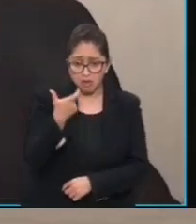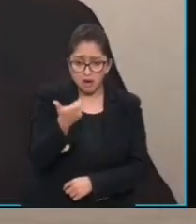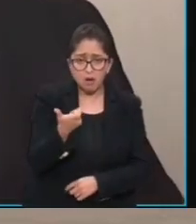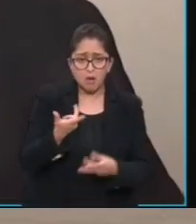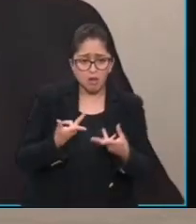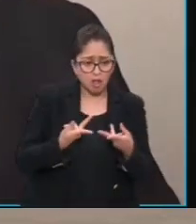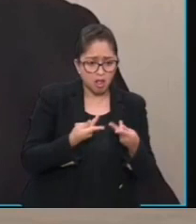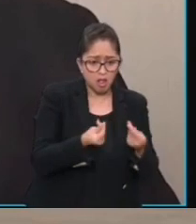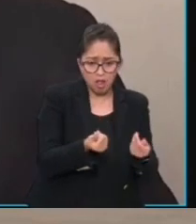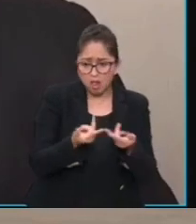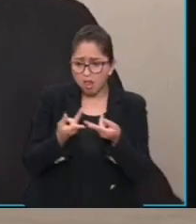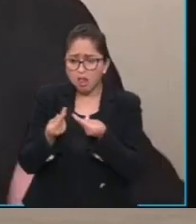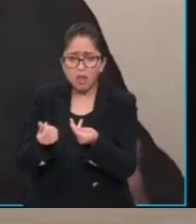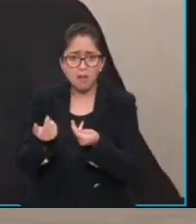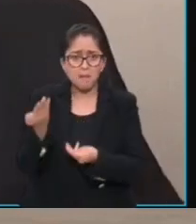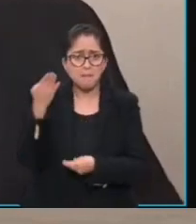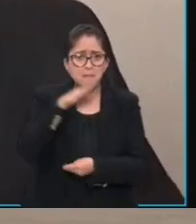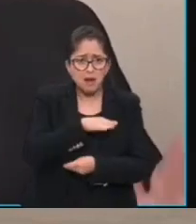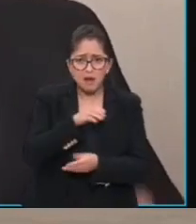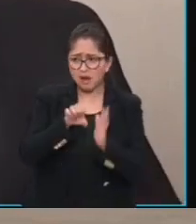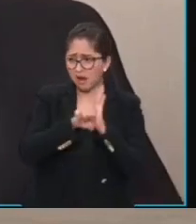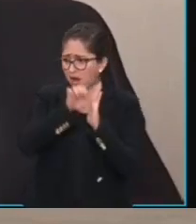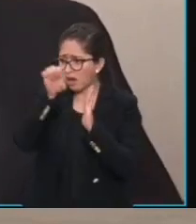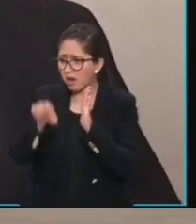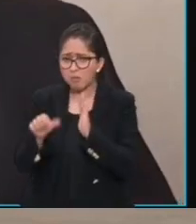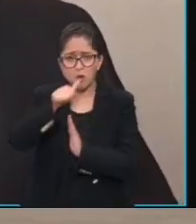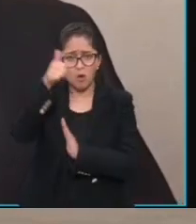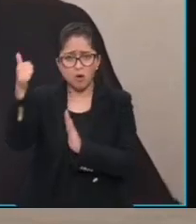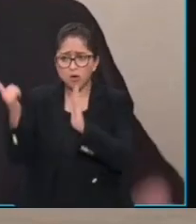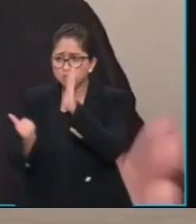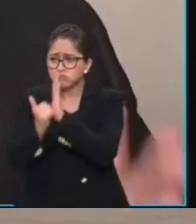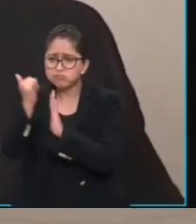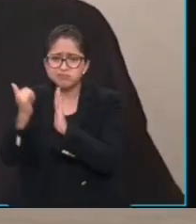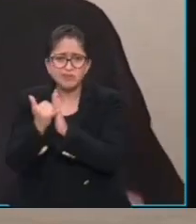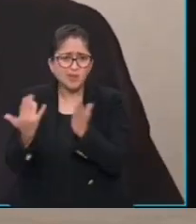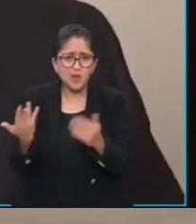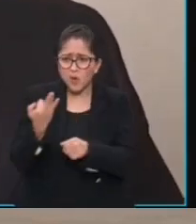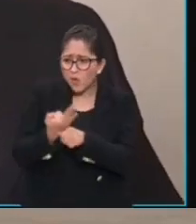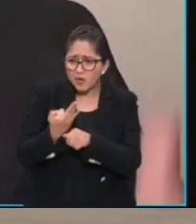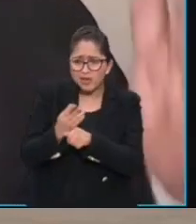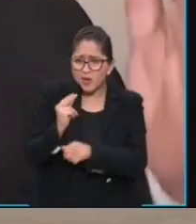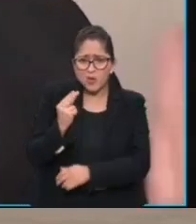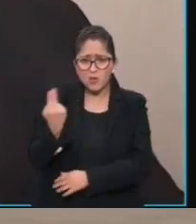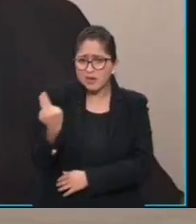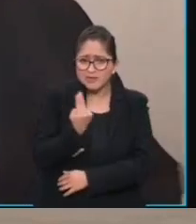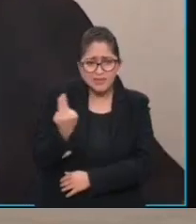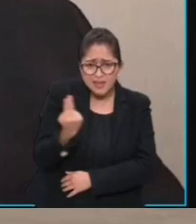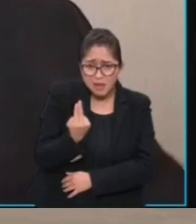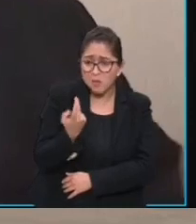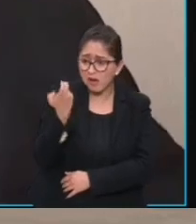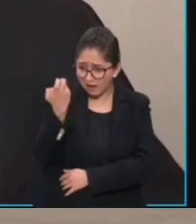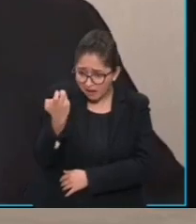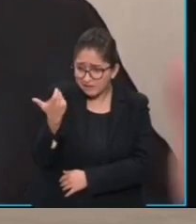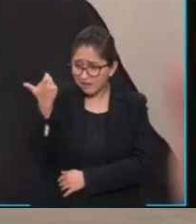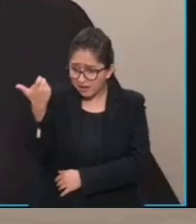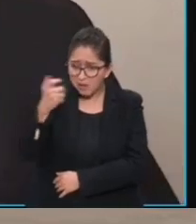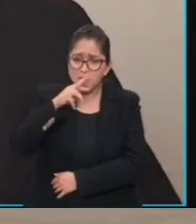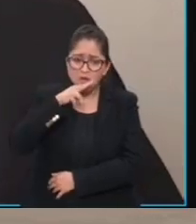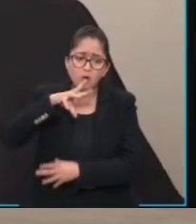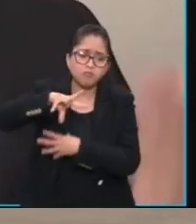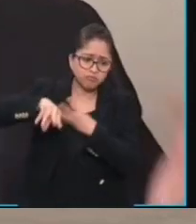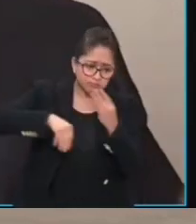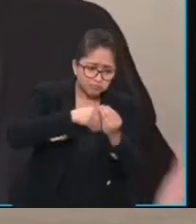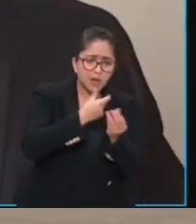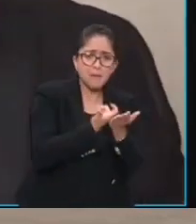obras inútiles en el país que deberían suspenderse por lo menos y destinar ese recurso a las labores prioritarias como es la